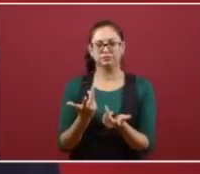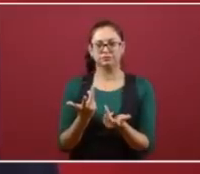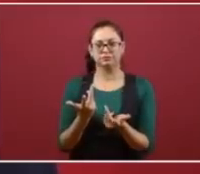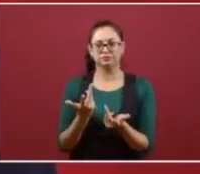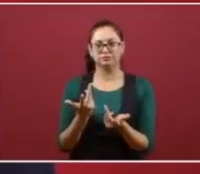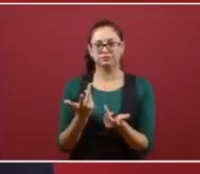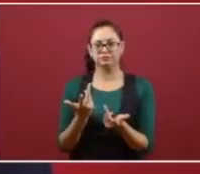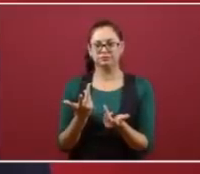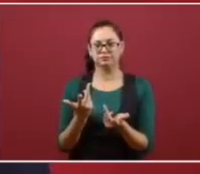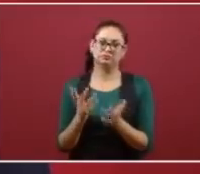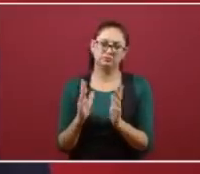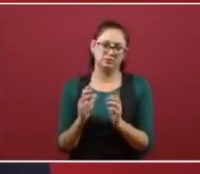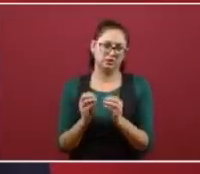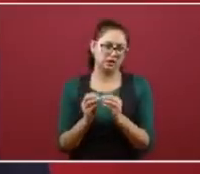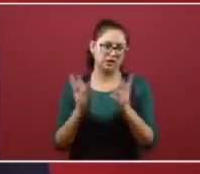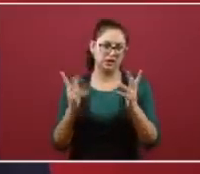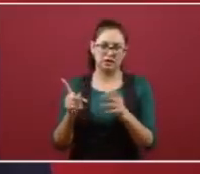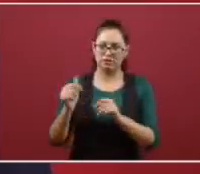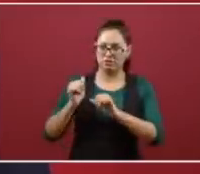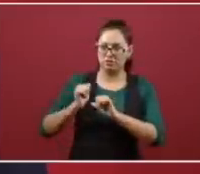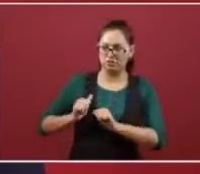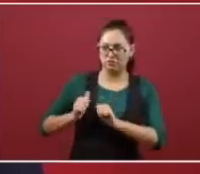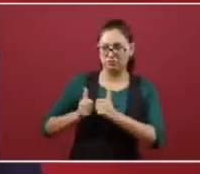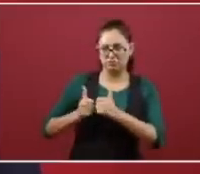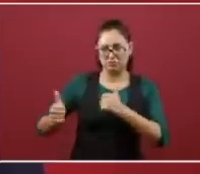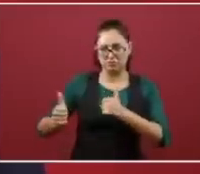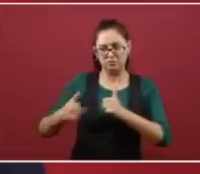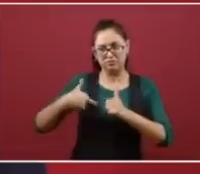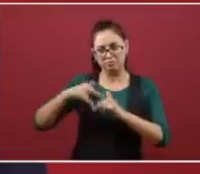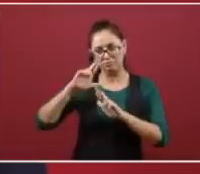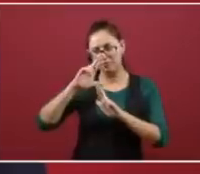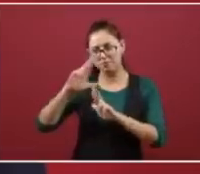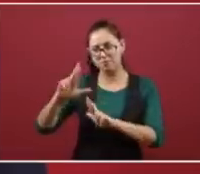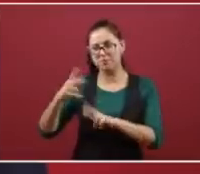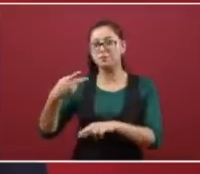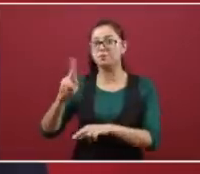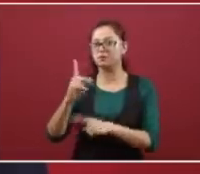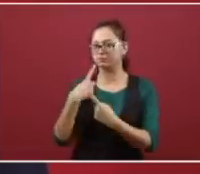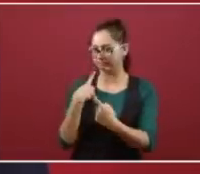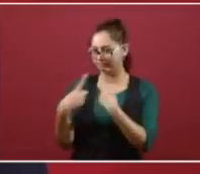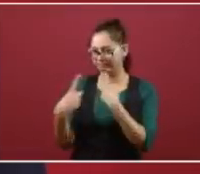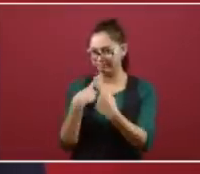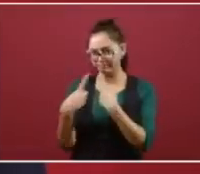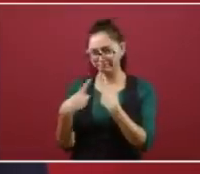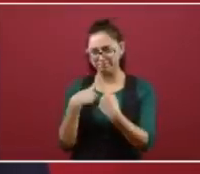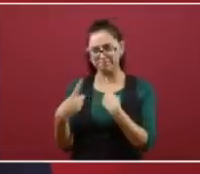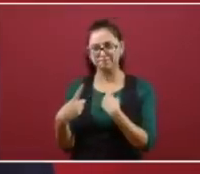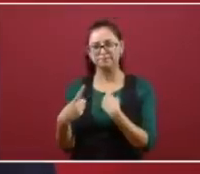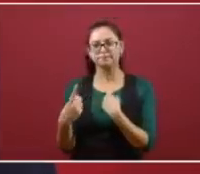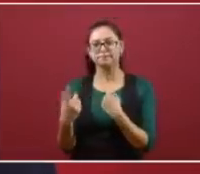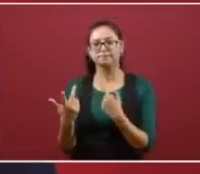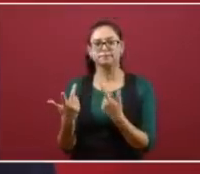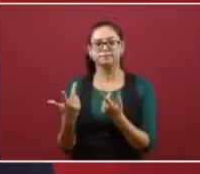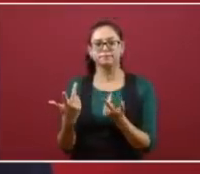respetando la autonomía del poder judicial pero al mismo tiempo